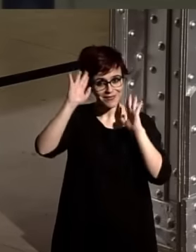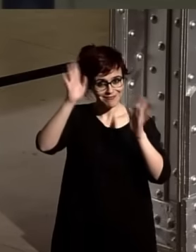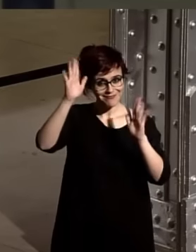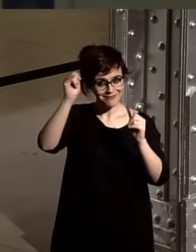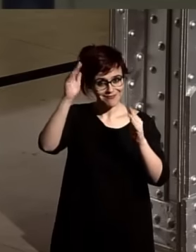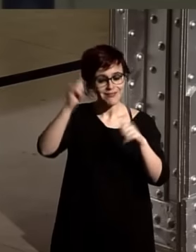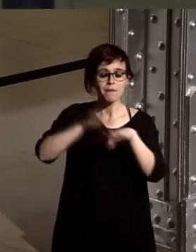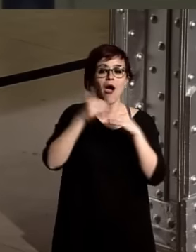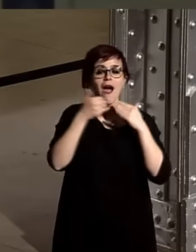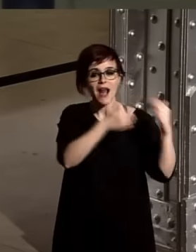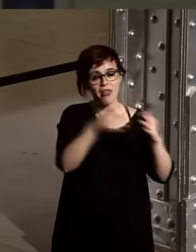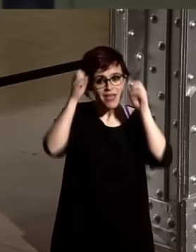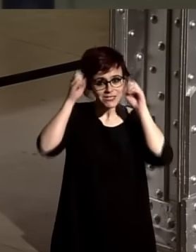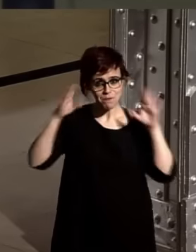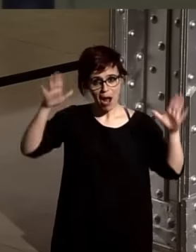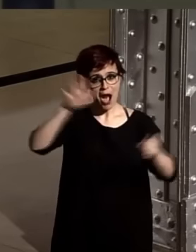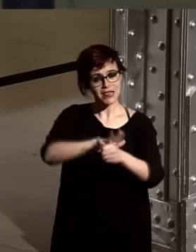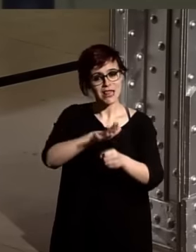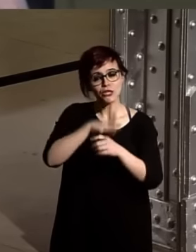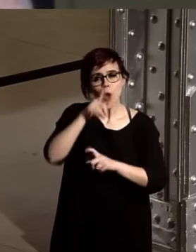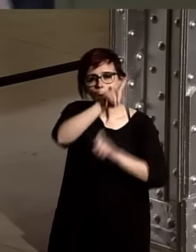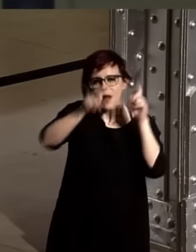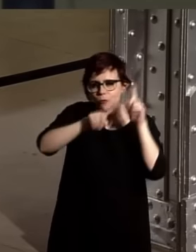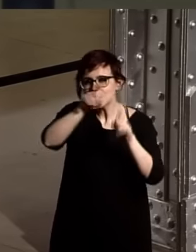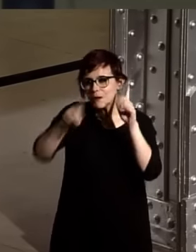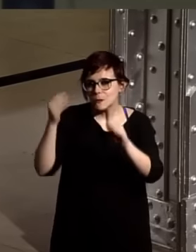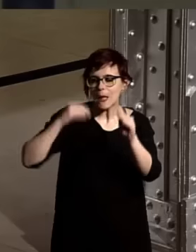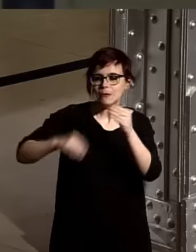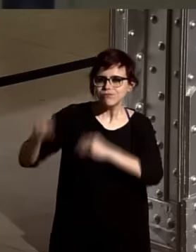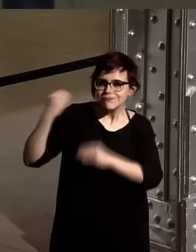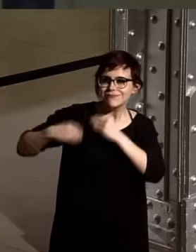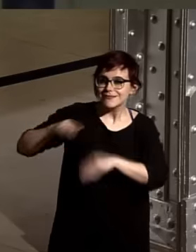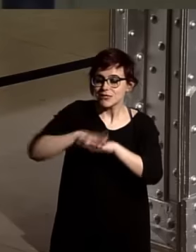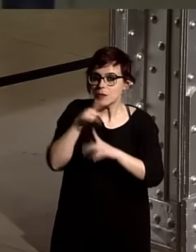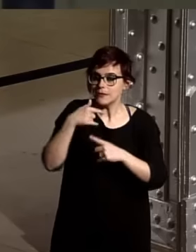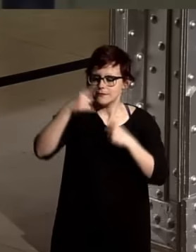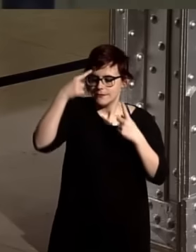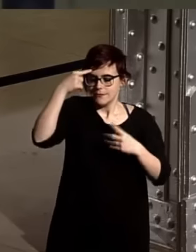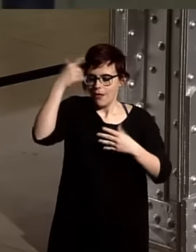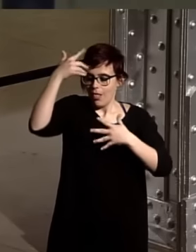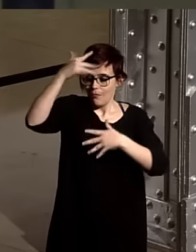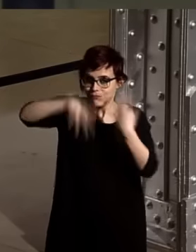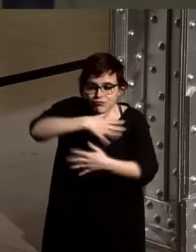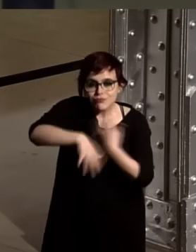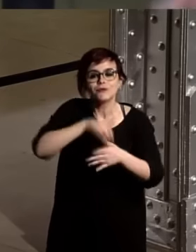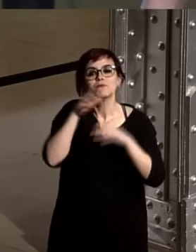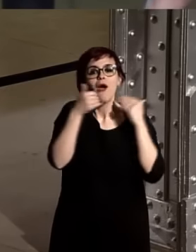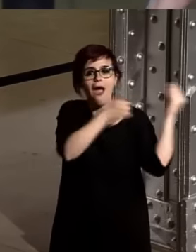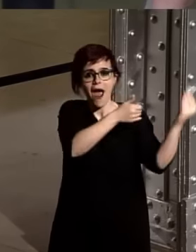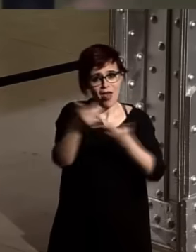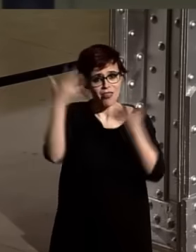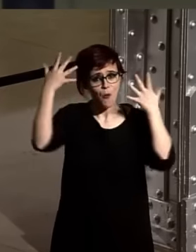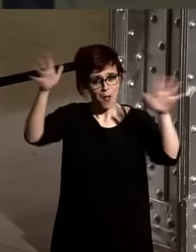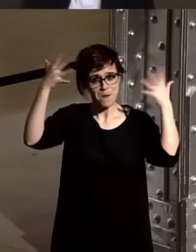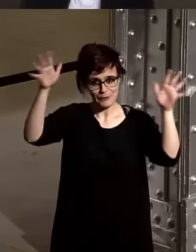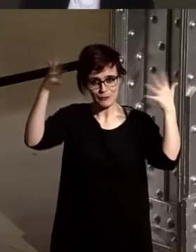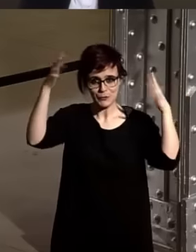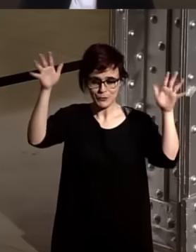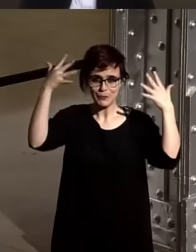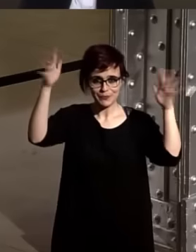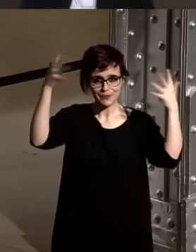nuestros martianos por plantear esas preguntas que siempre nos revolucionan la cabeza Así que un fuerte